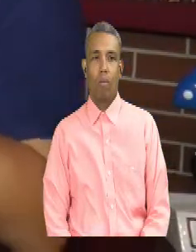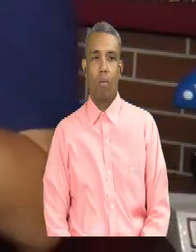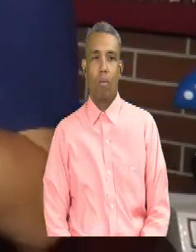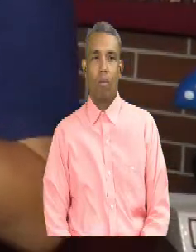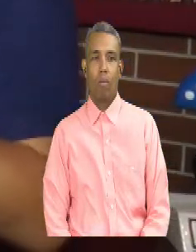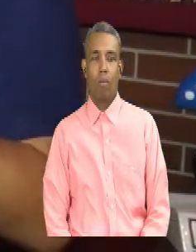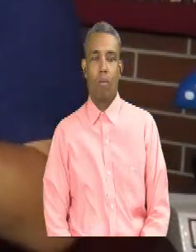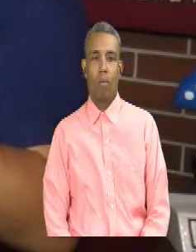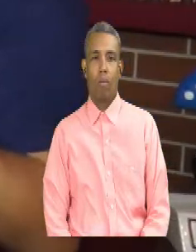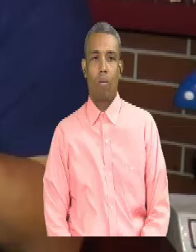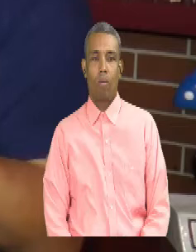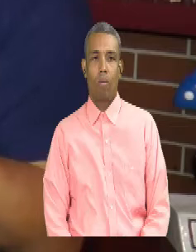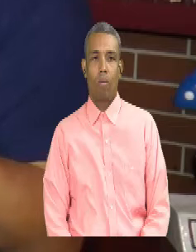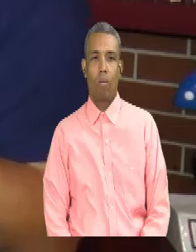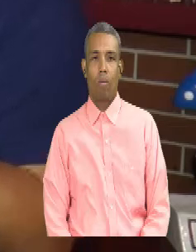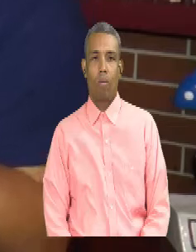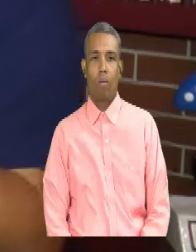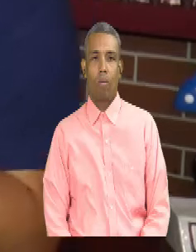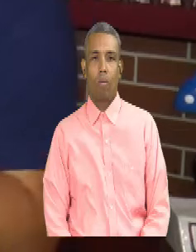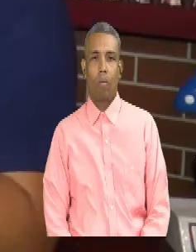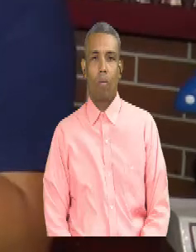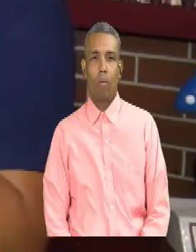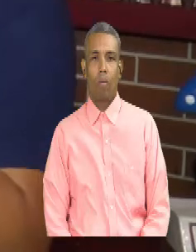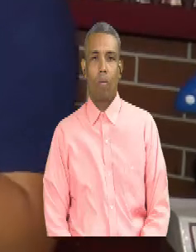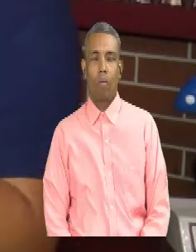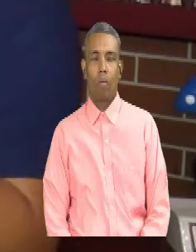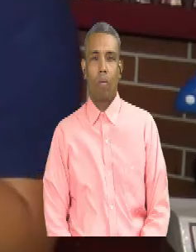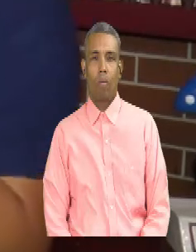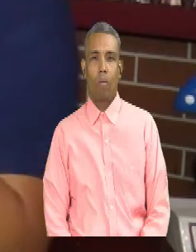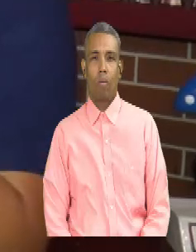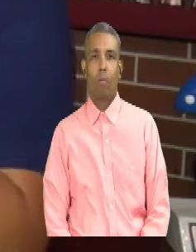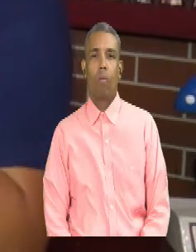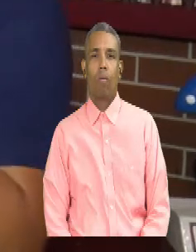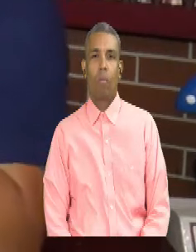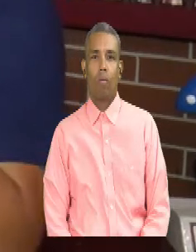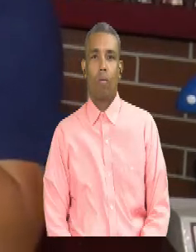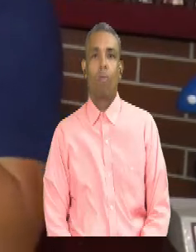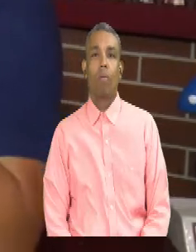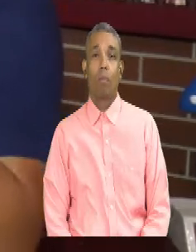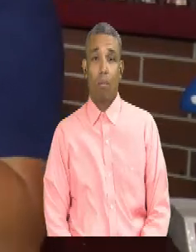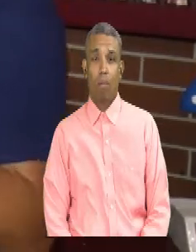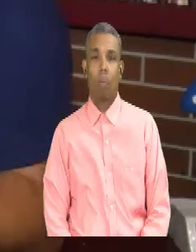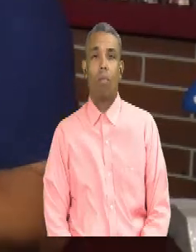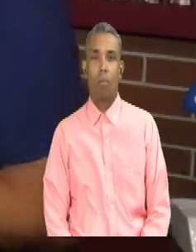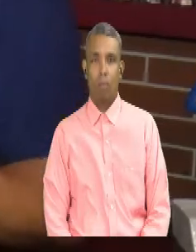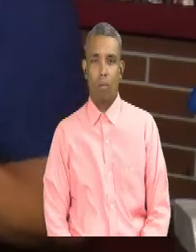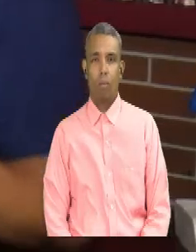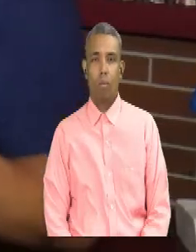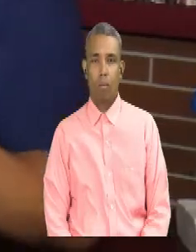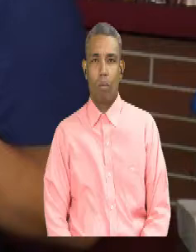Serena, que mañana tan lluviosa, que me dan ganas de llorar.